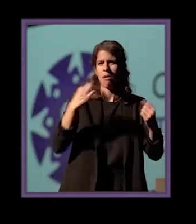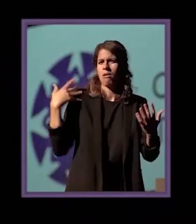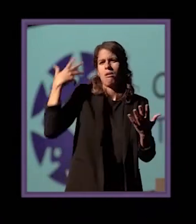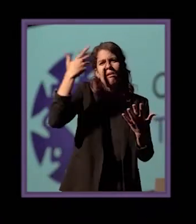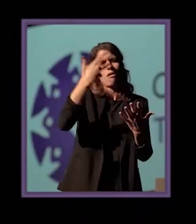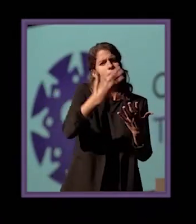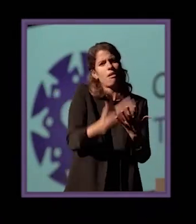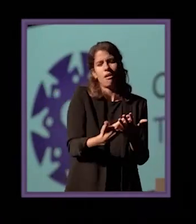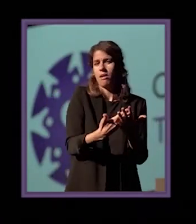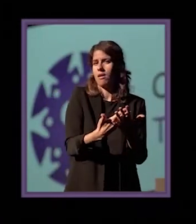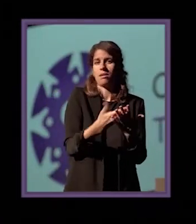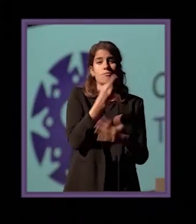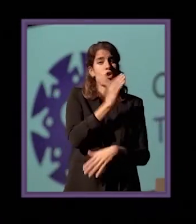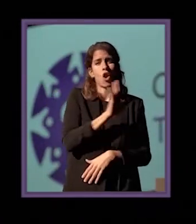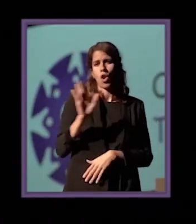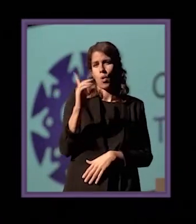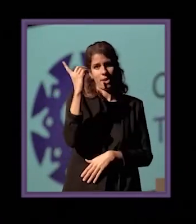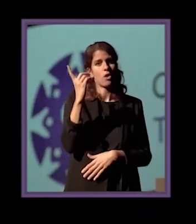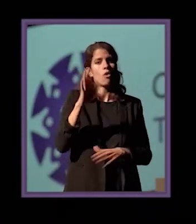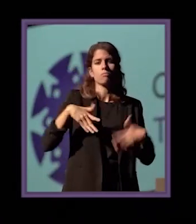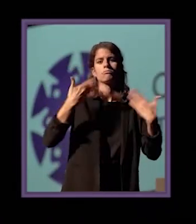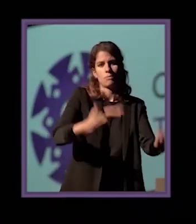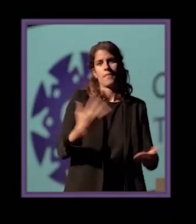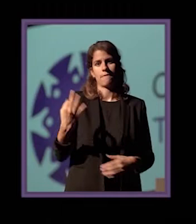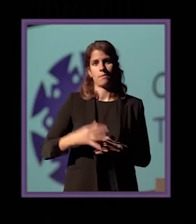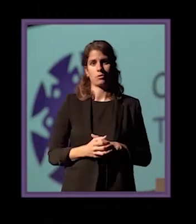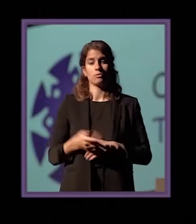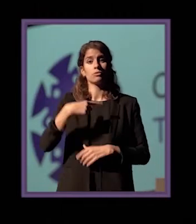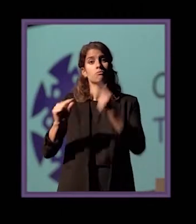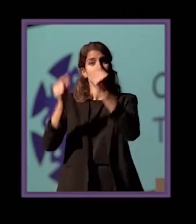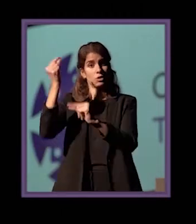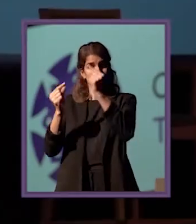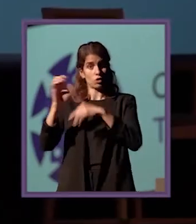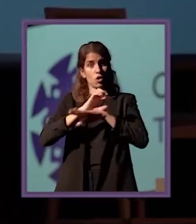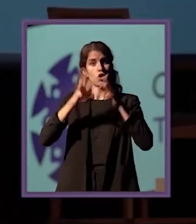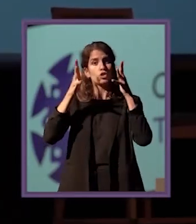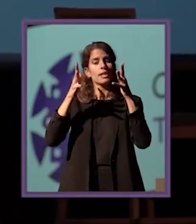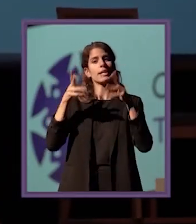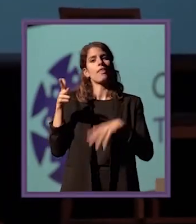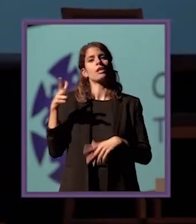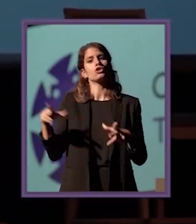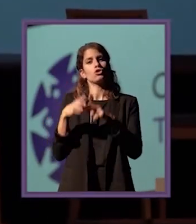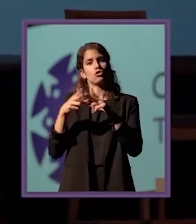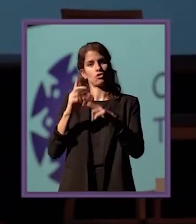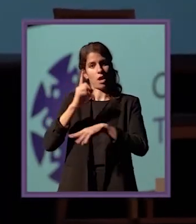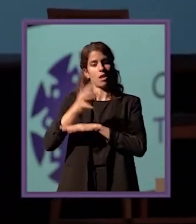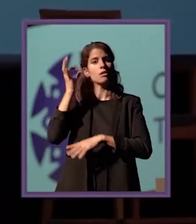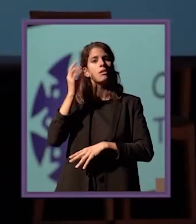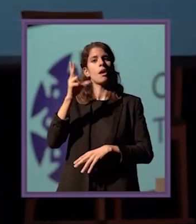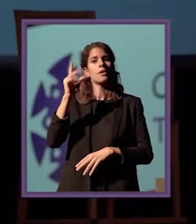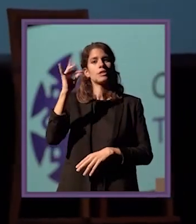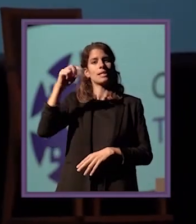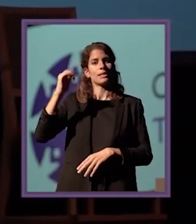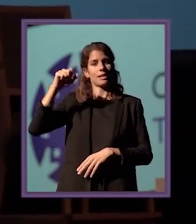de nosotros. Hay ficha financiera, un gran trabajo de la Consejería de Derechos Sociales que dirige Noemí Santana, con fondos propios, 30